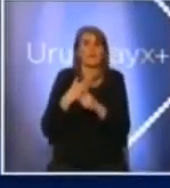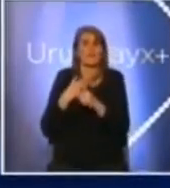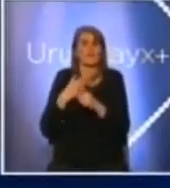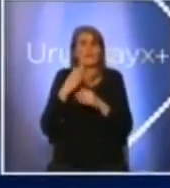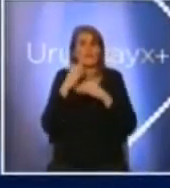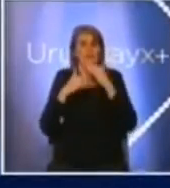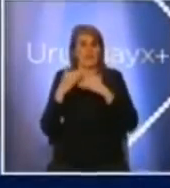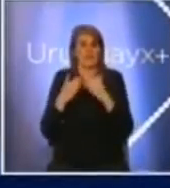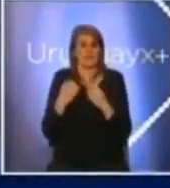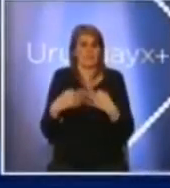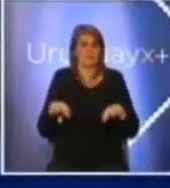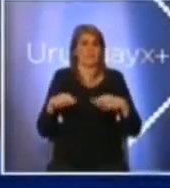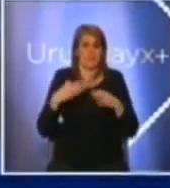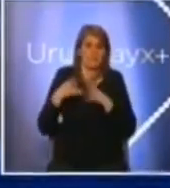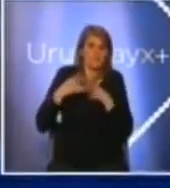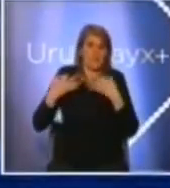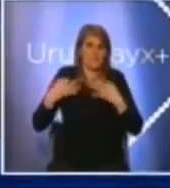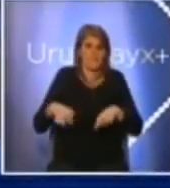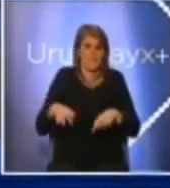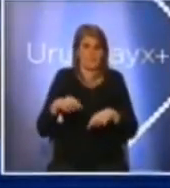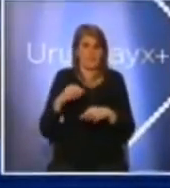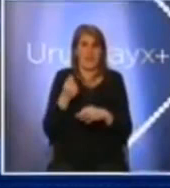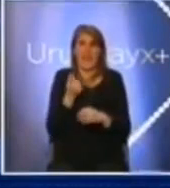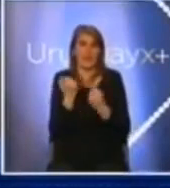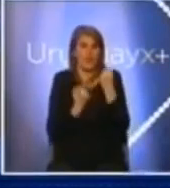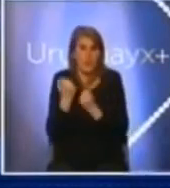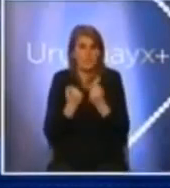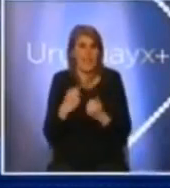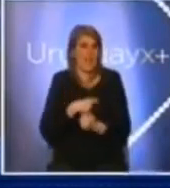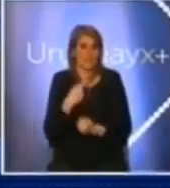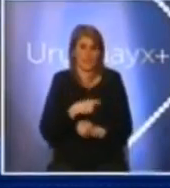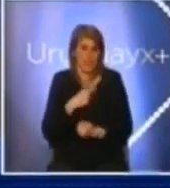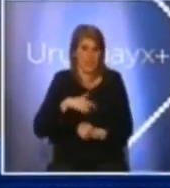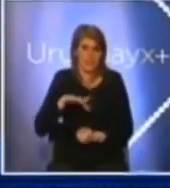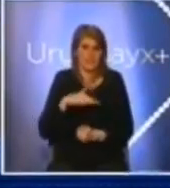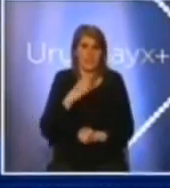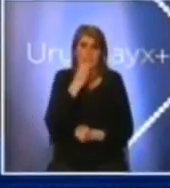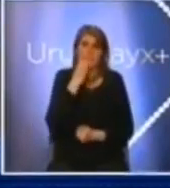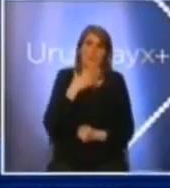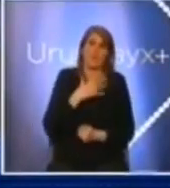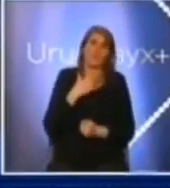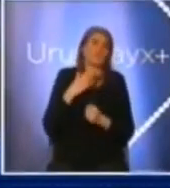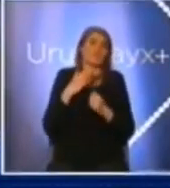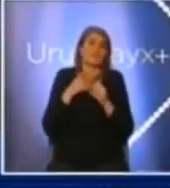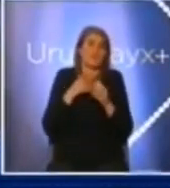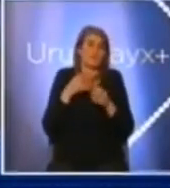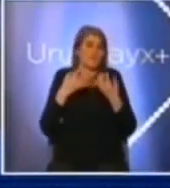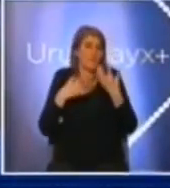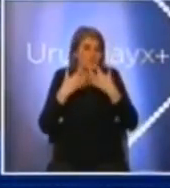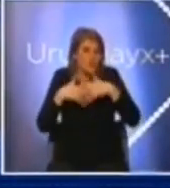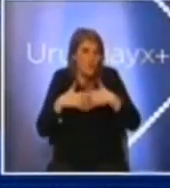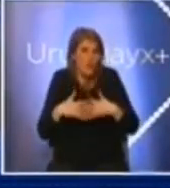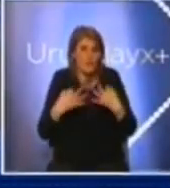el funcionamiento de todos los ámbitos de la economía y la sociedad. Mayor eficiencia también en el funcionamiento del